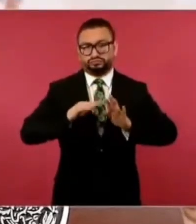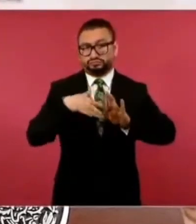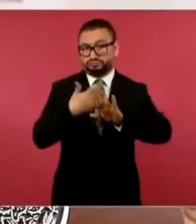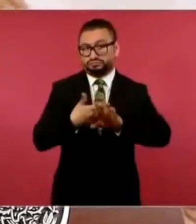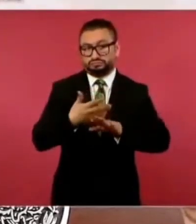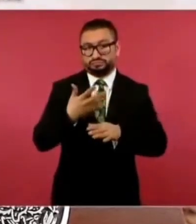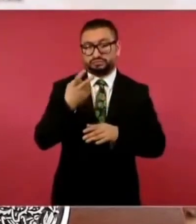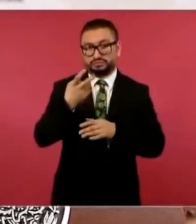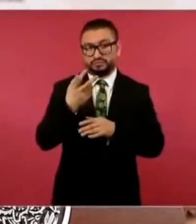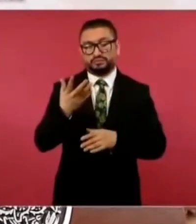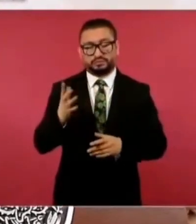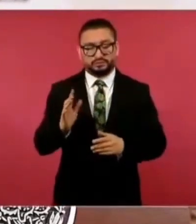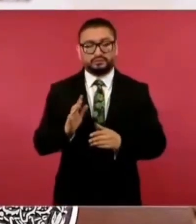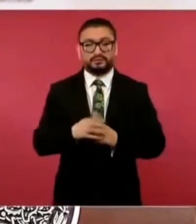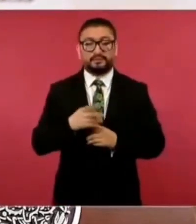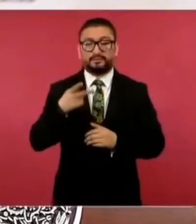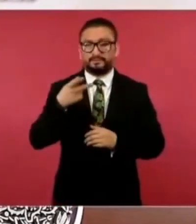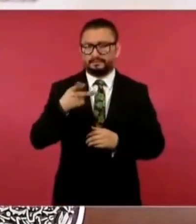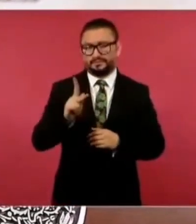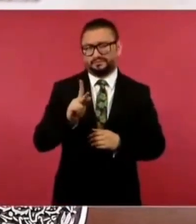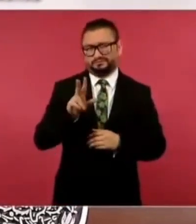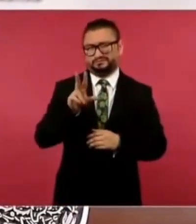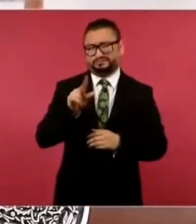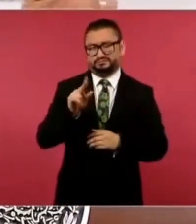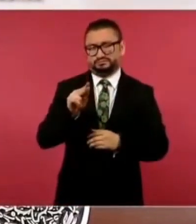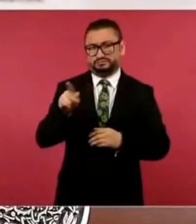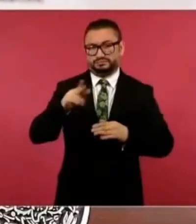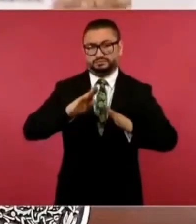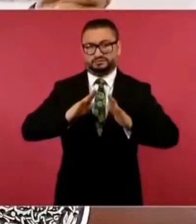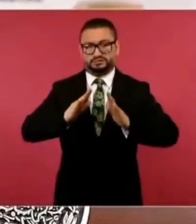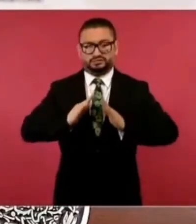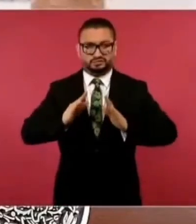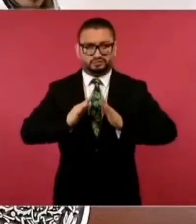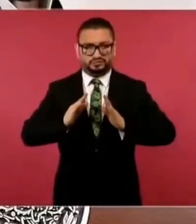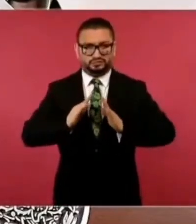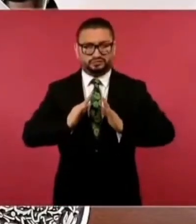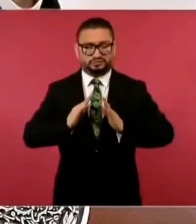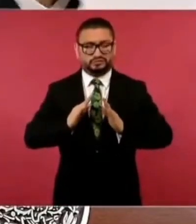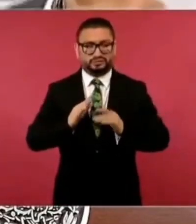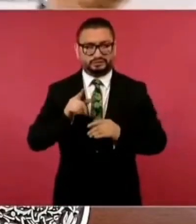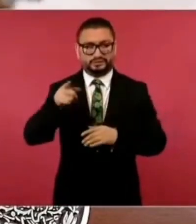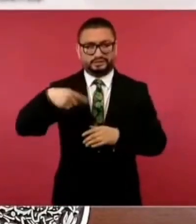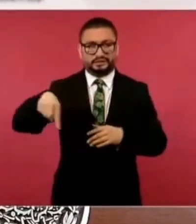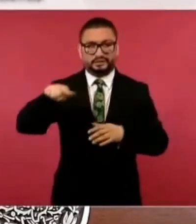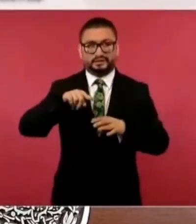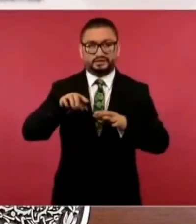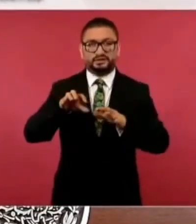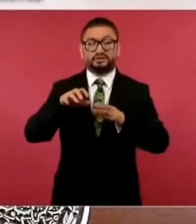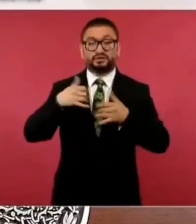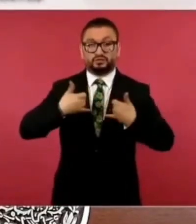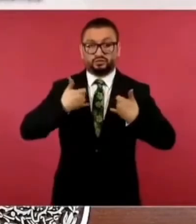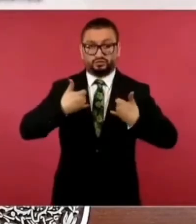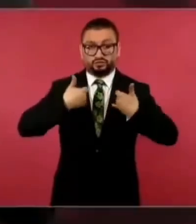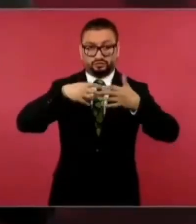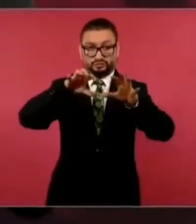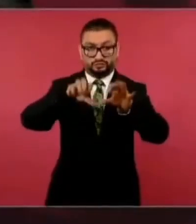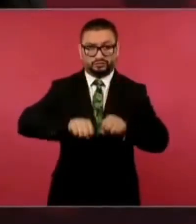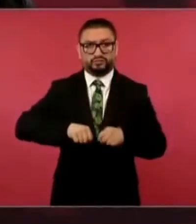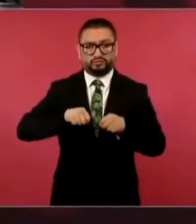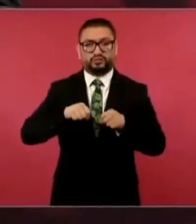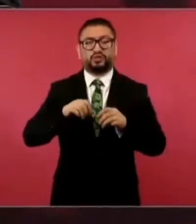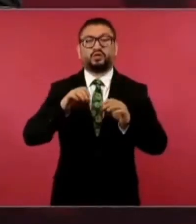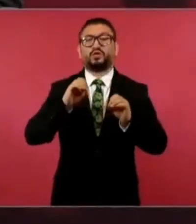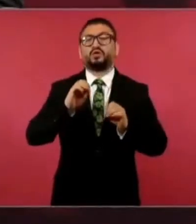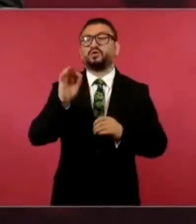pero no que los militares hayan detenido a los jóvenes o que